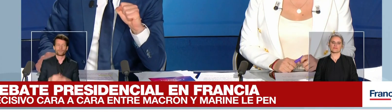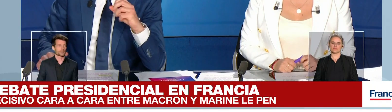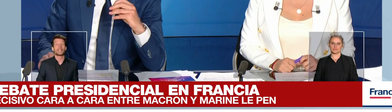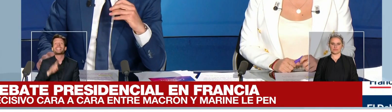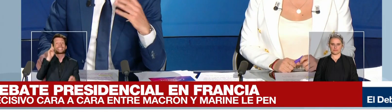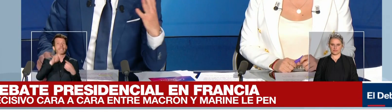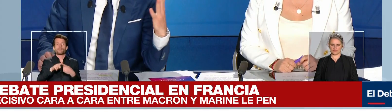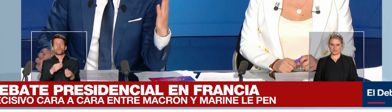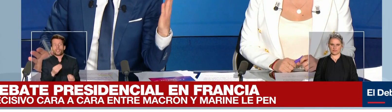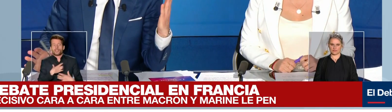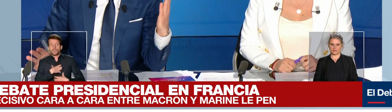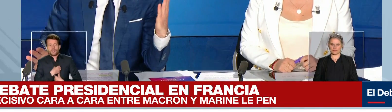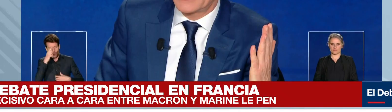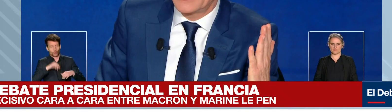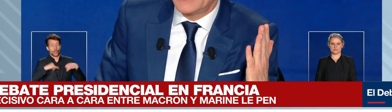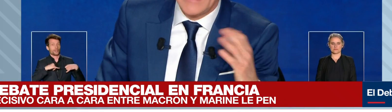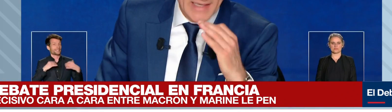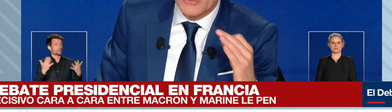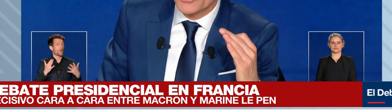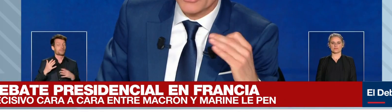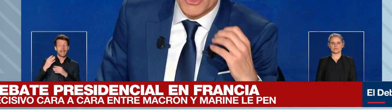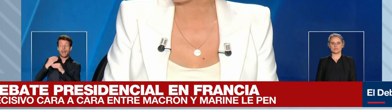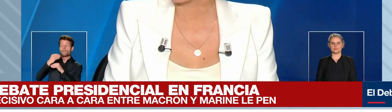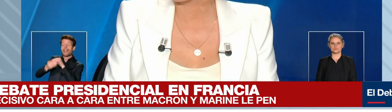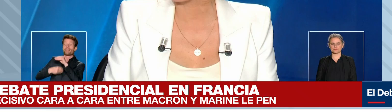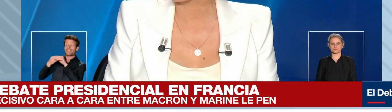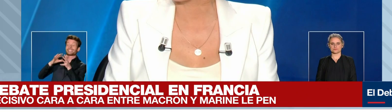importante que es una angustia para los jóvenes es el futuro del planeta.